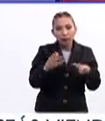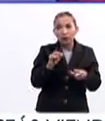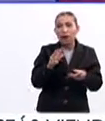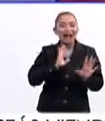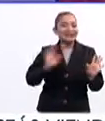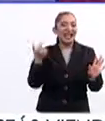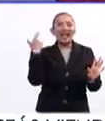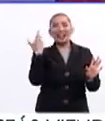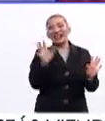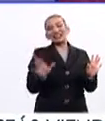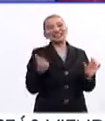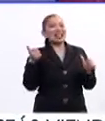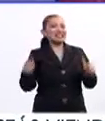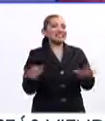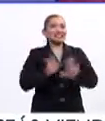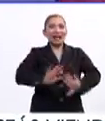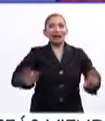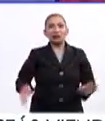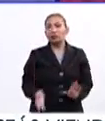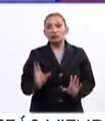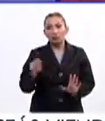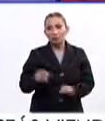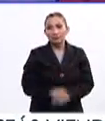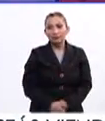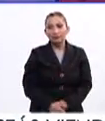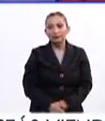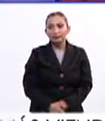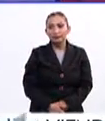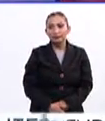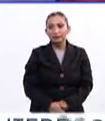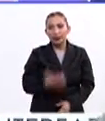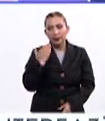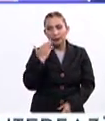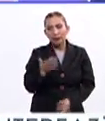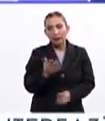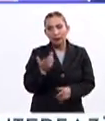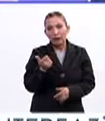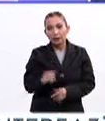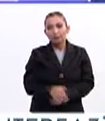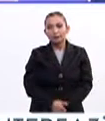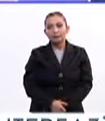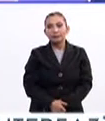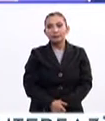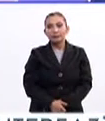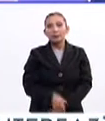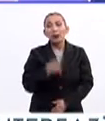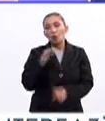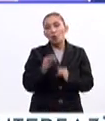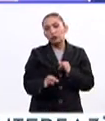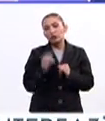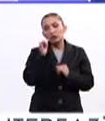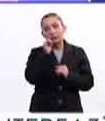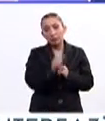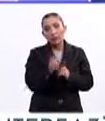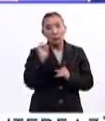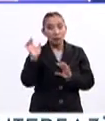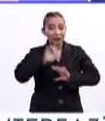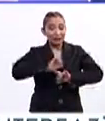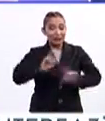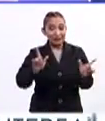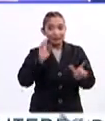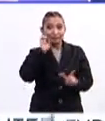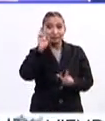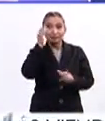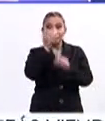de, ay, vamos ya, tan, y órale, es tardado porque es así. Pero al final de cuentas, cuando ya